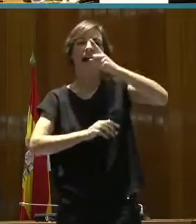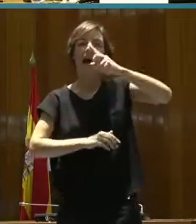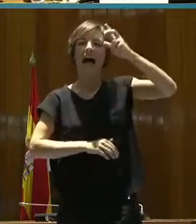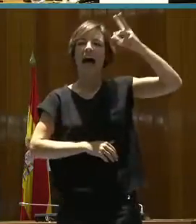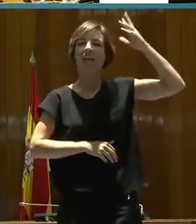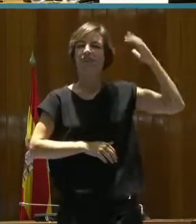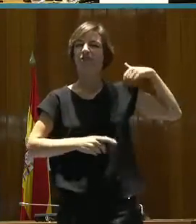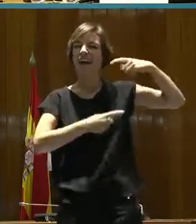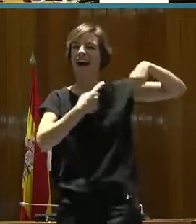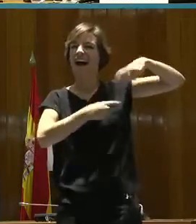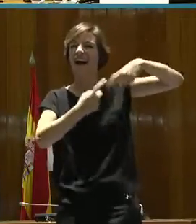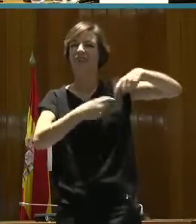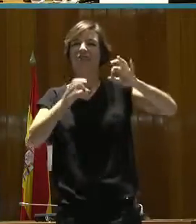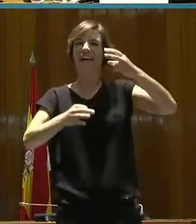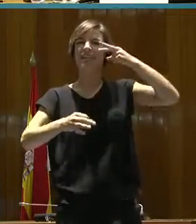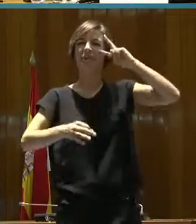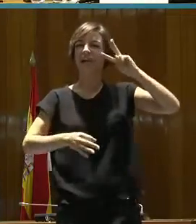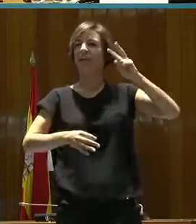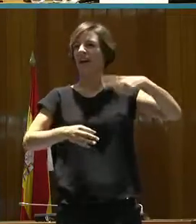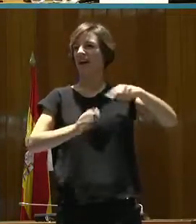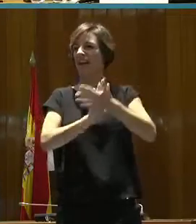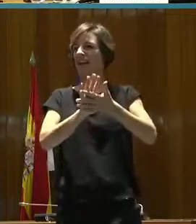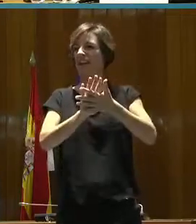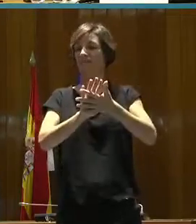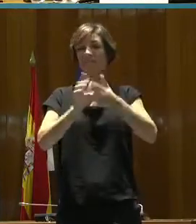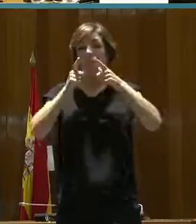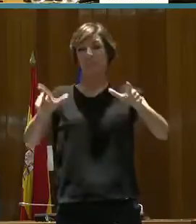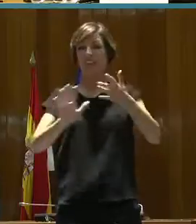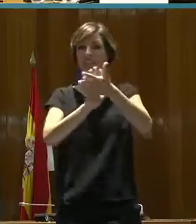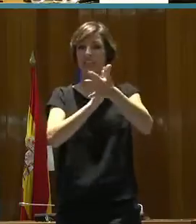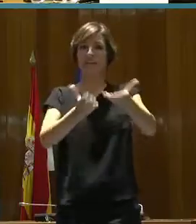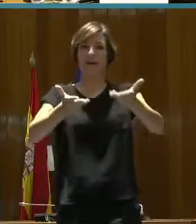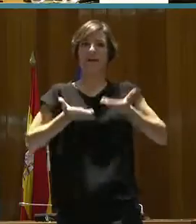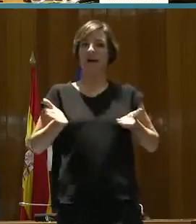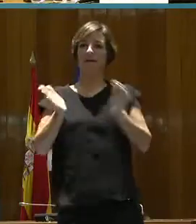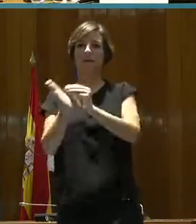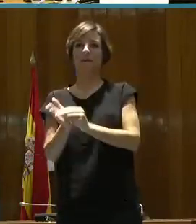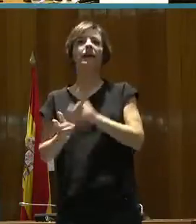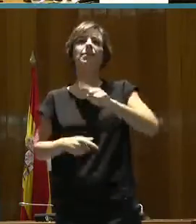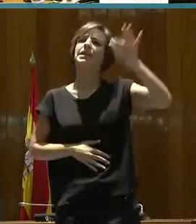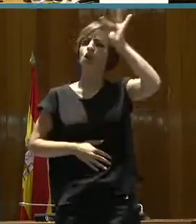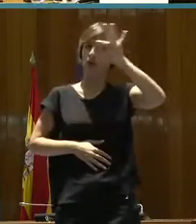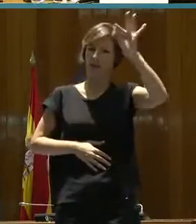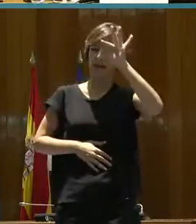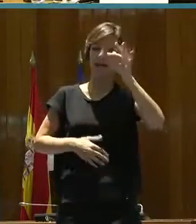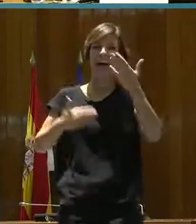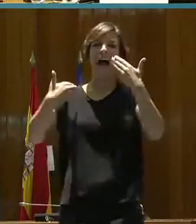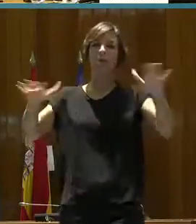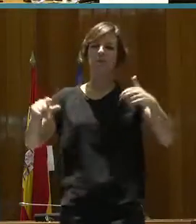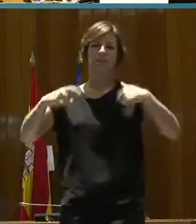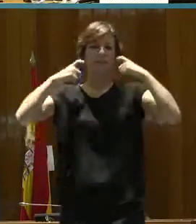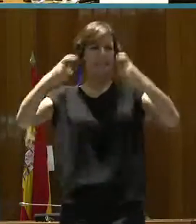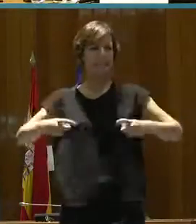de experiencia que nos ofrece la lingüística descriptiva, pero también la teórica. A pesar de eso, hemos intentado